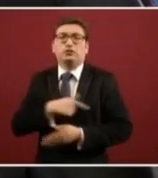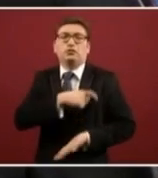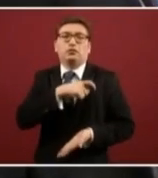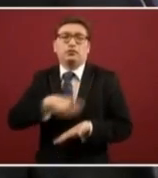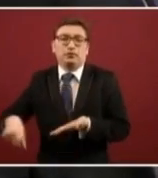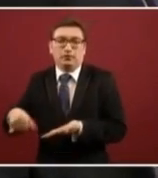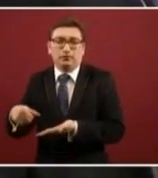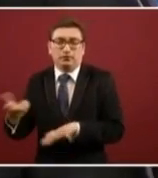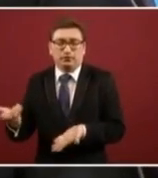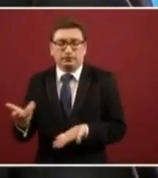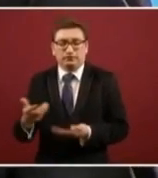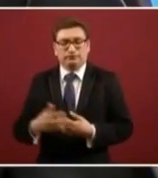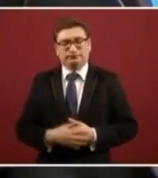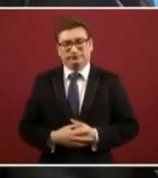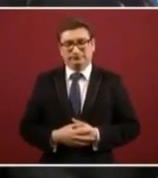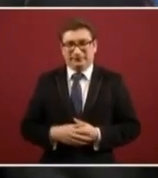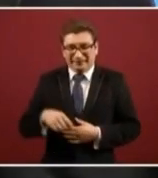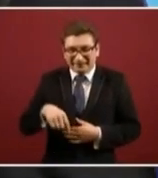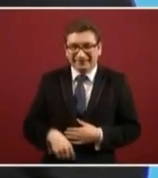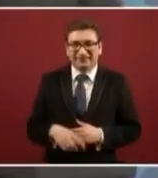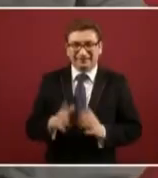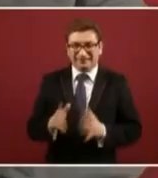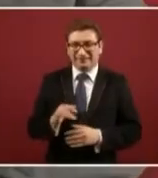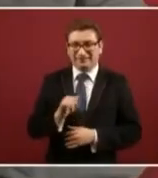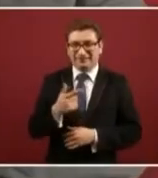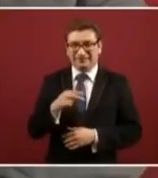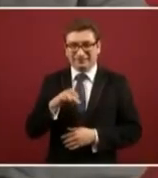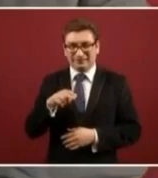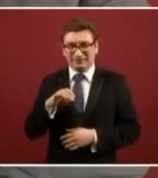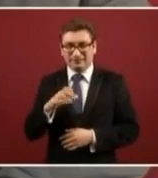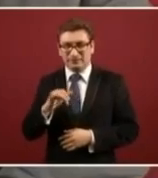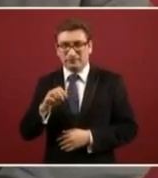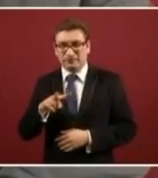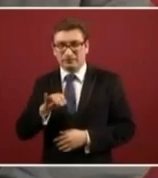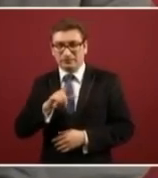Lo que aquí mencionó Ignacio Valle,